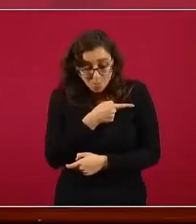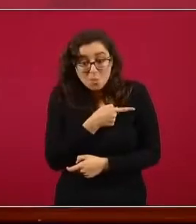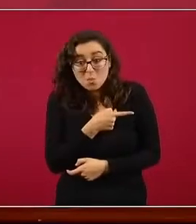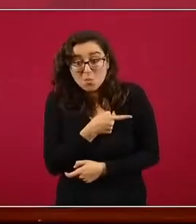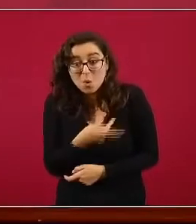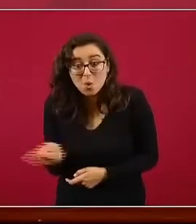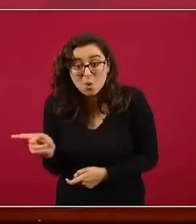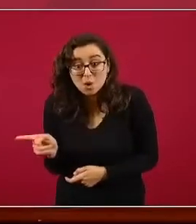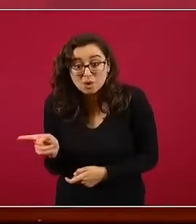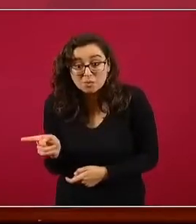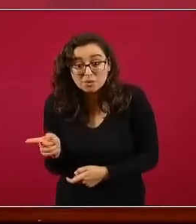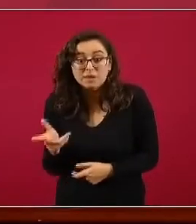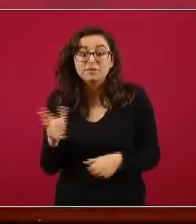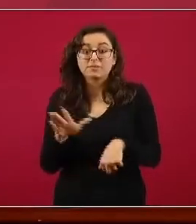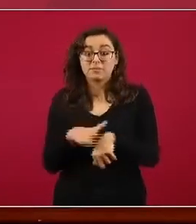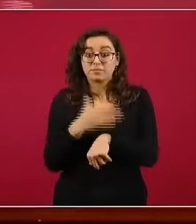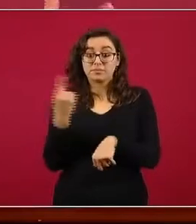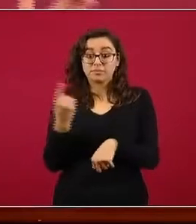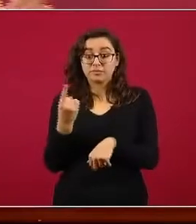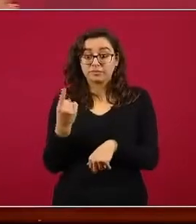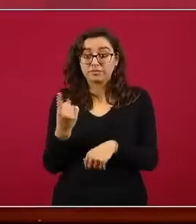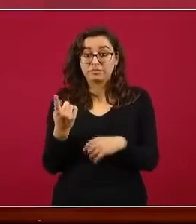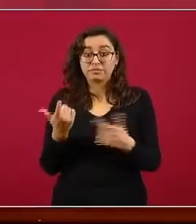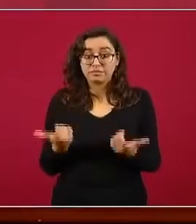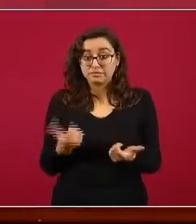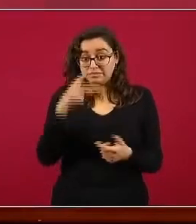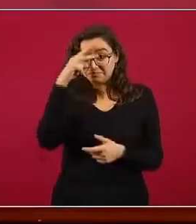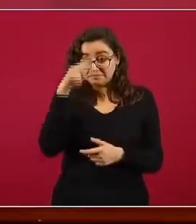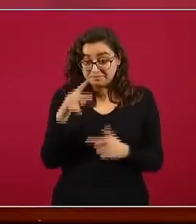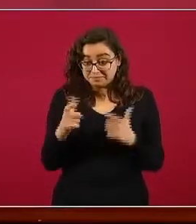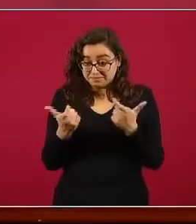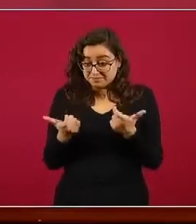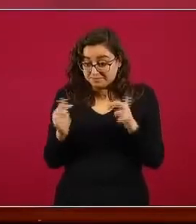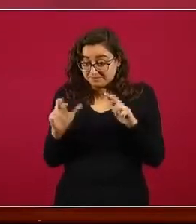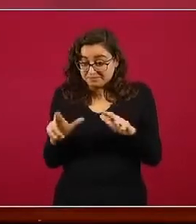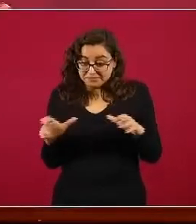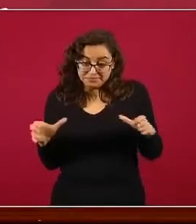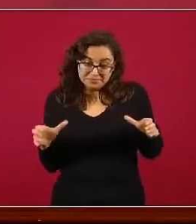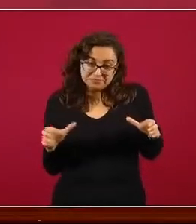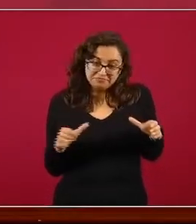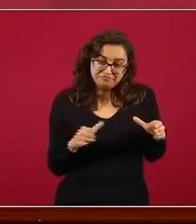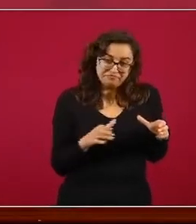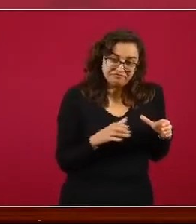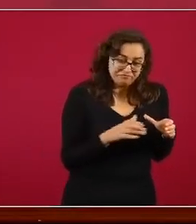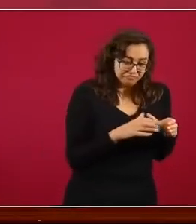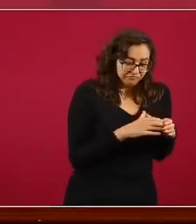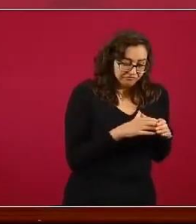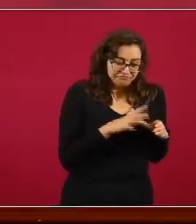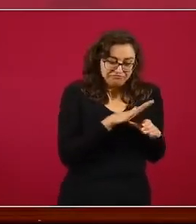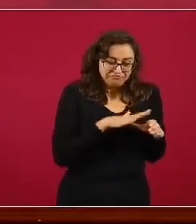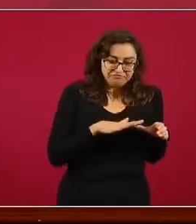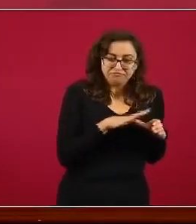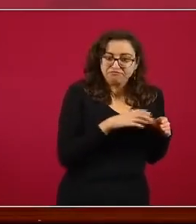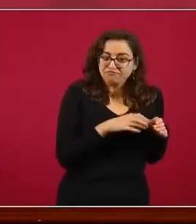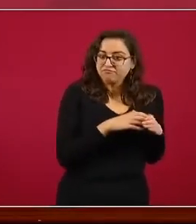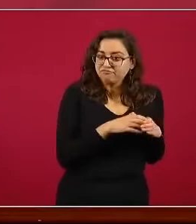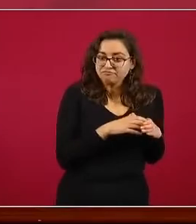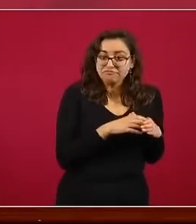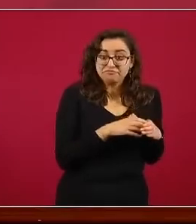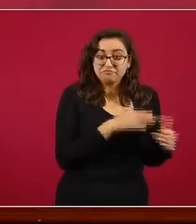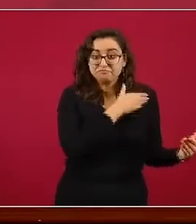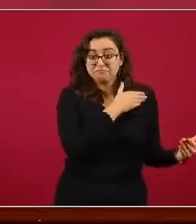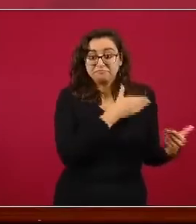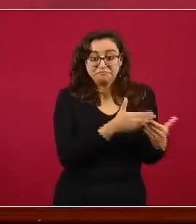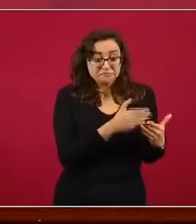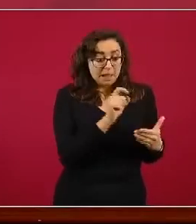porque en México la riqueza se ha concentrado cada vez más, en particular en los últimos 20 años. Las